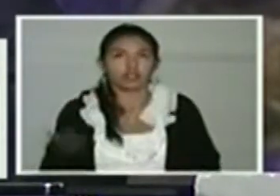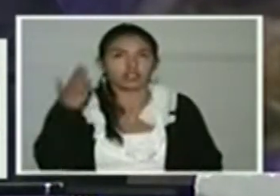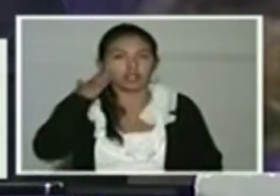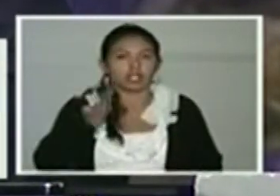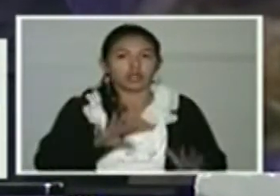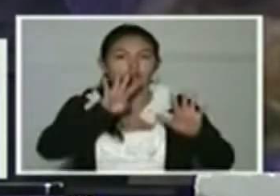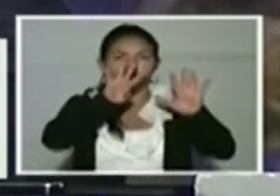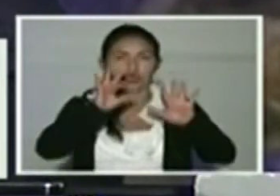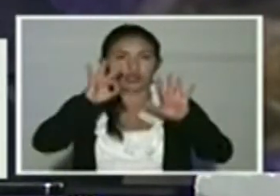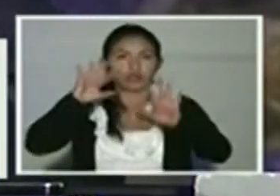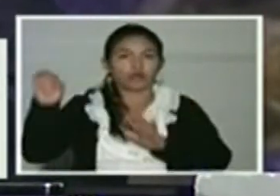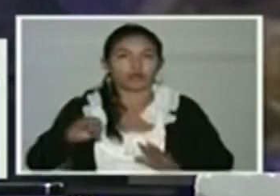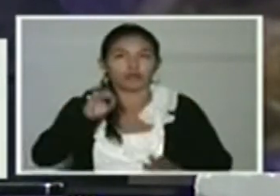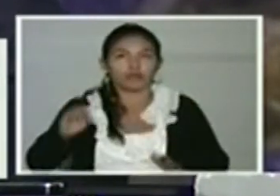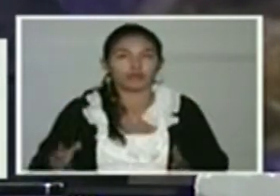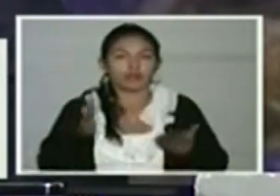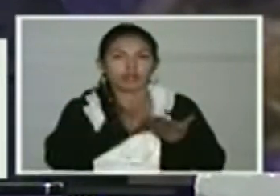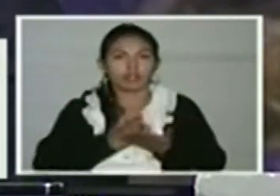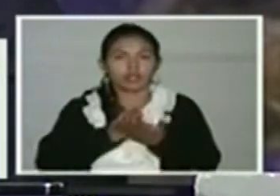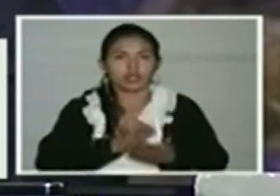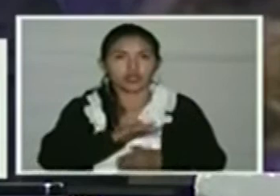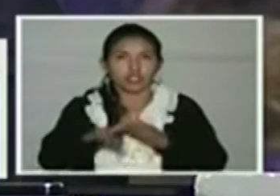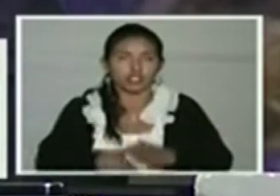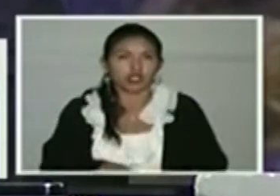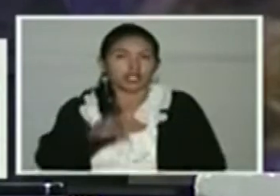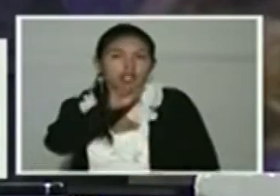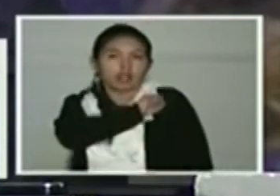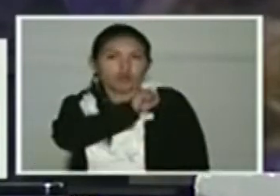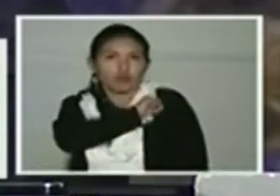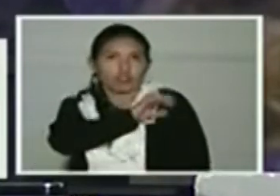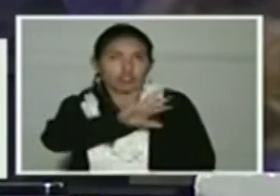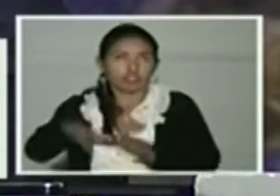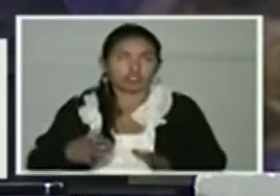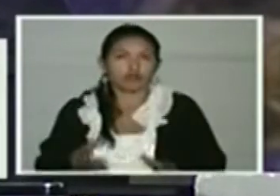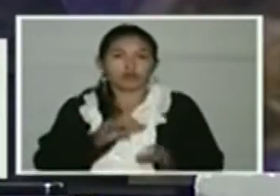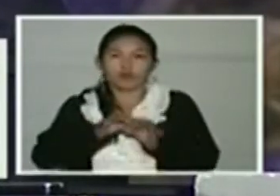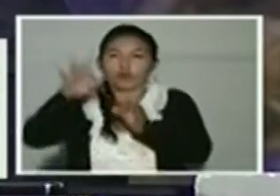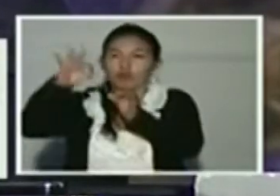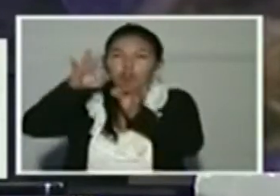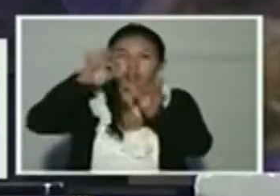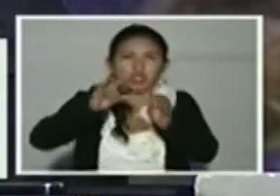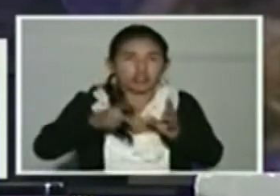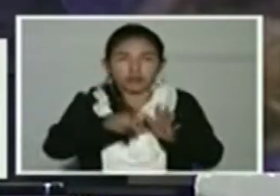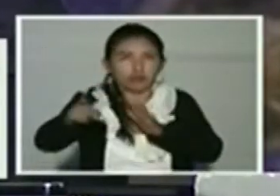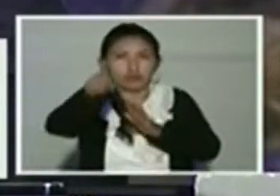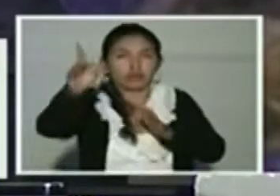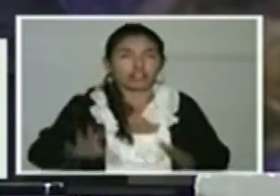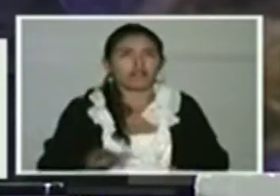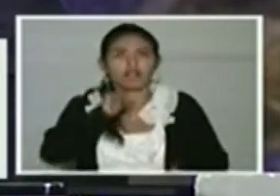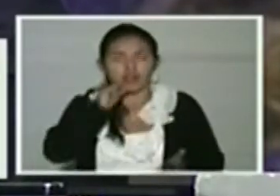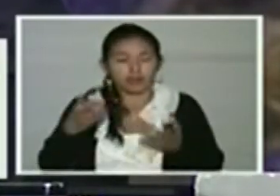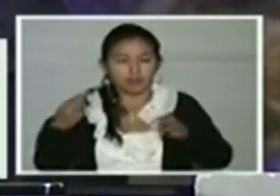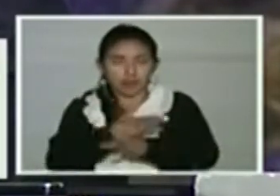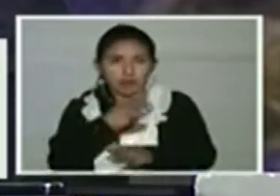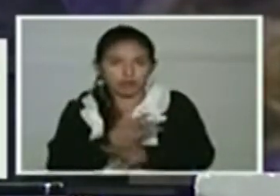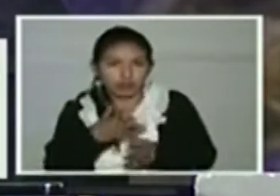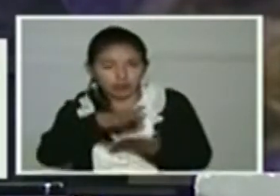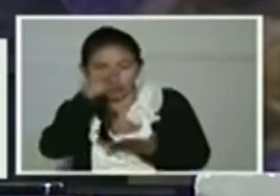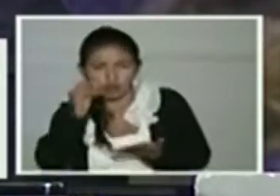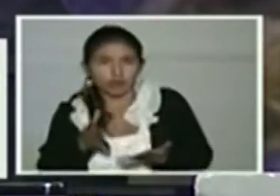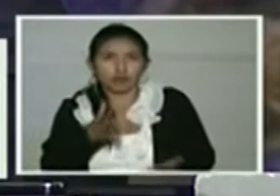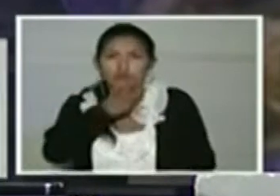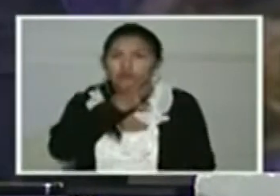98 por ciento de los estudiantes del segundo año de secundaria de las zonas rurales no logran resolver problemas matemáticos ni